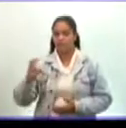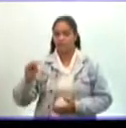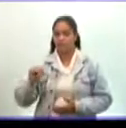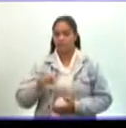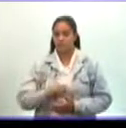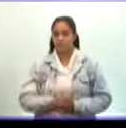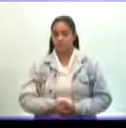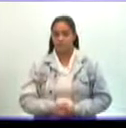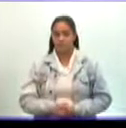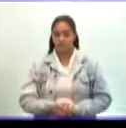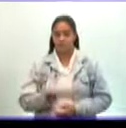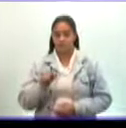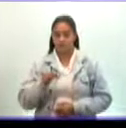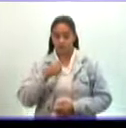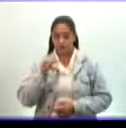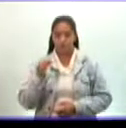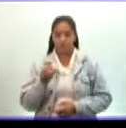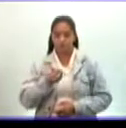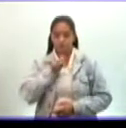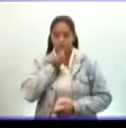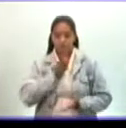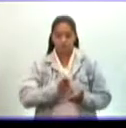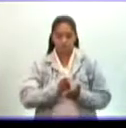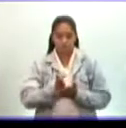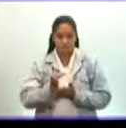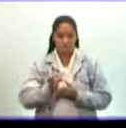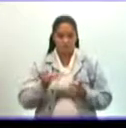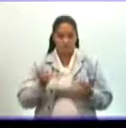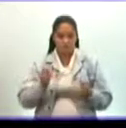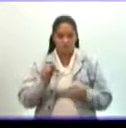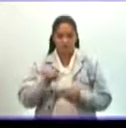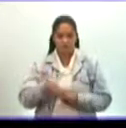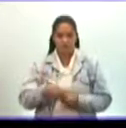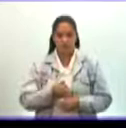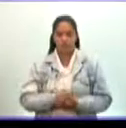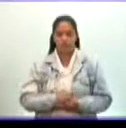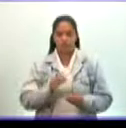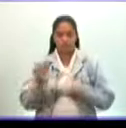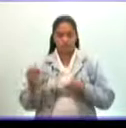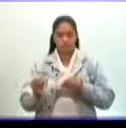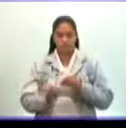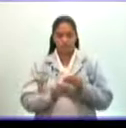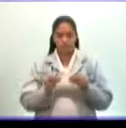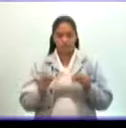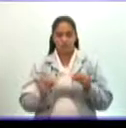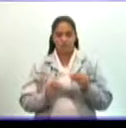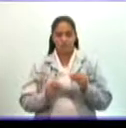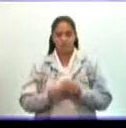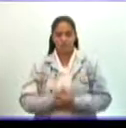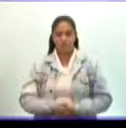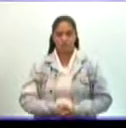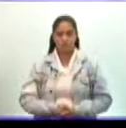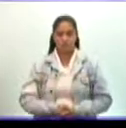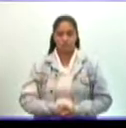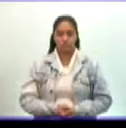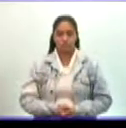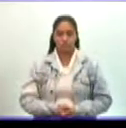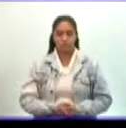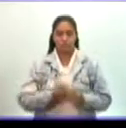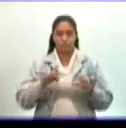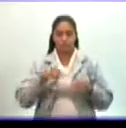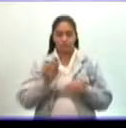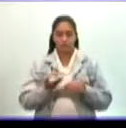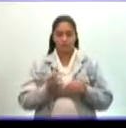centímetros. Ahora sí es correcta nuestra sustitución. Para entonces